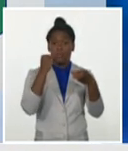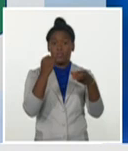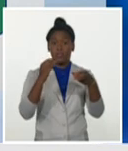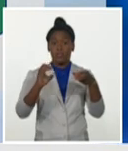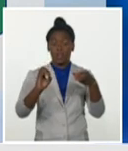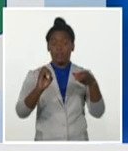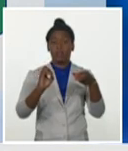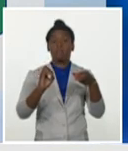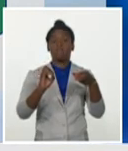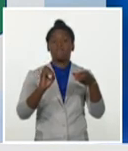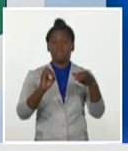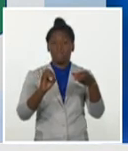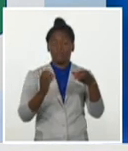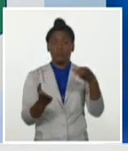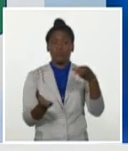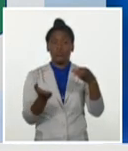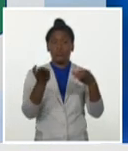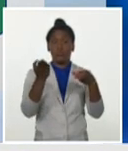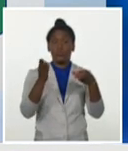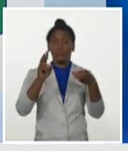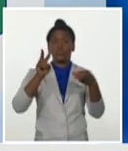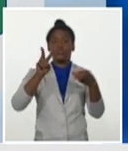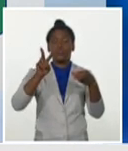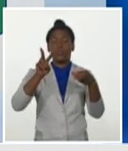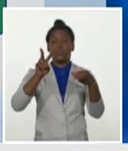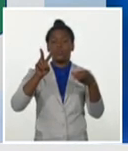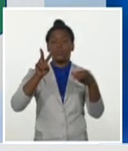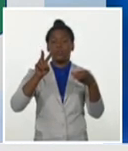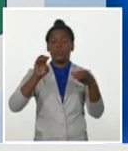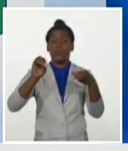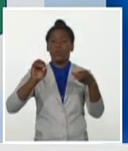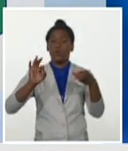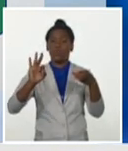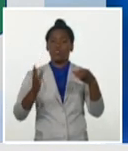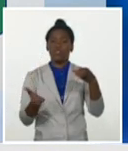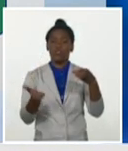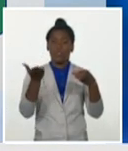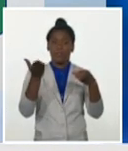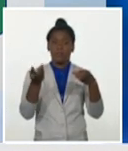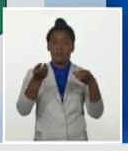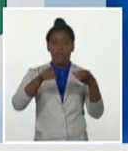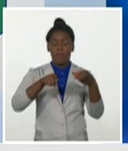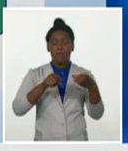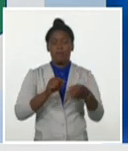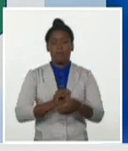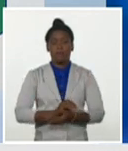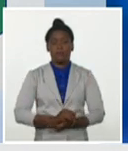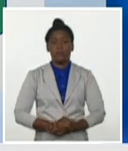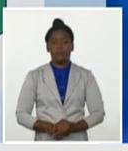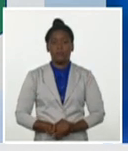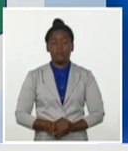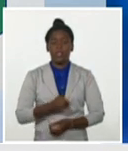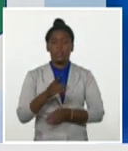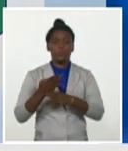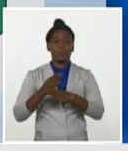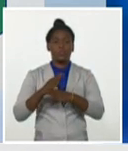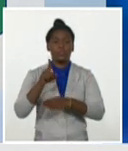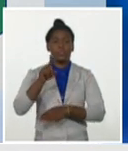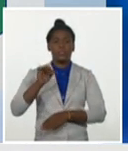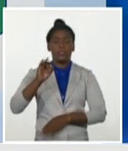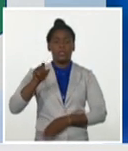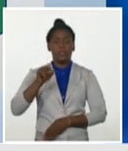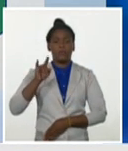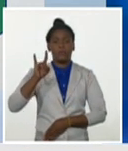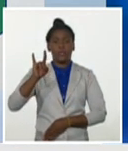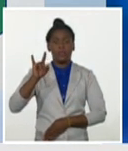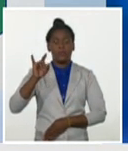una cifra superior a 208 ayer, el 17,9% de todos los